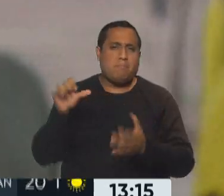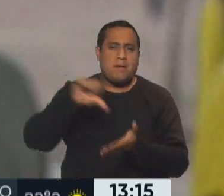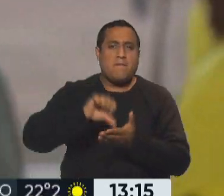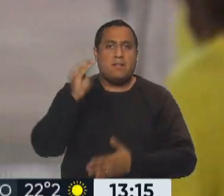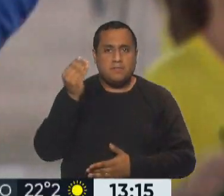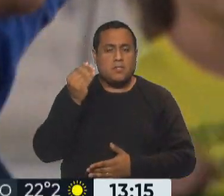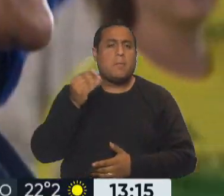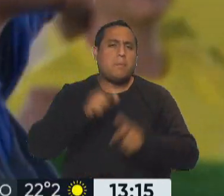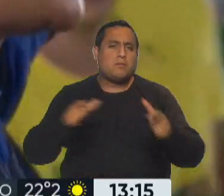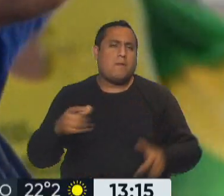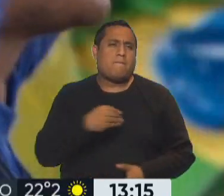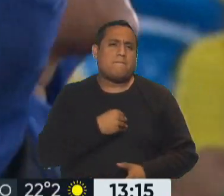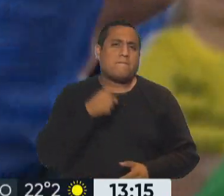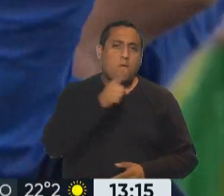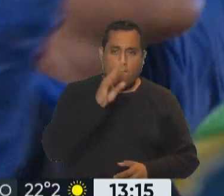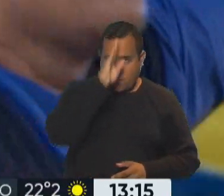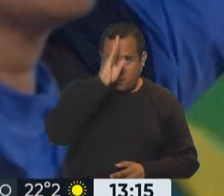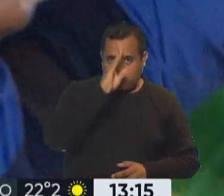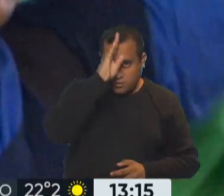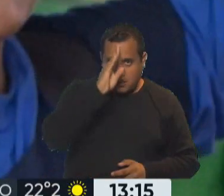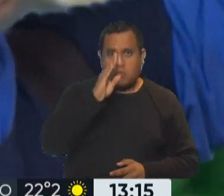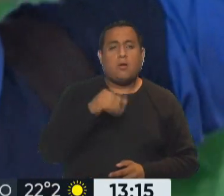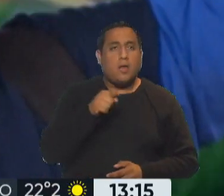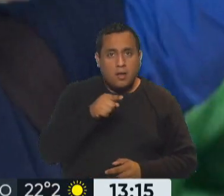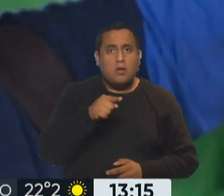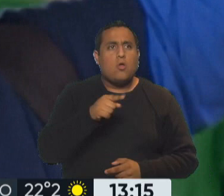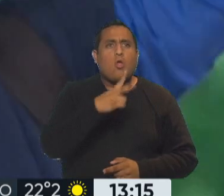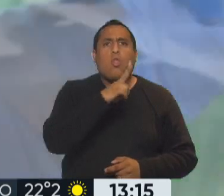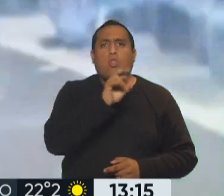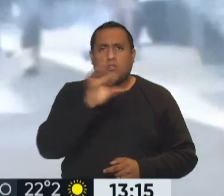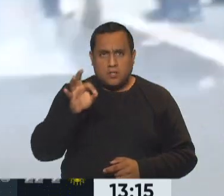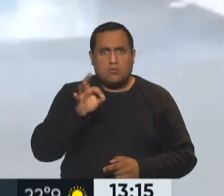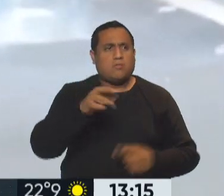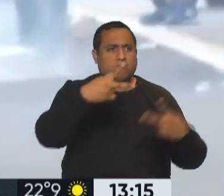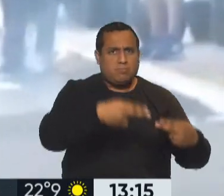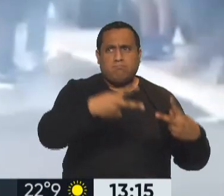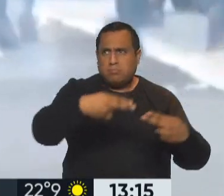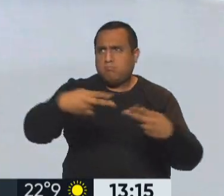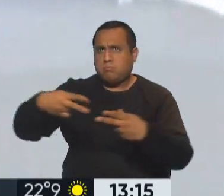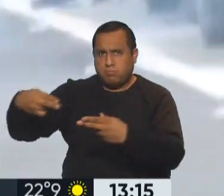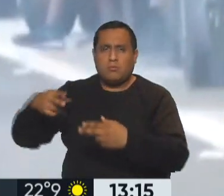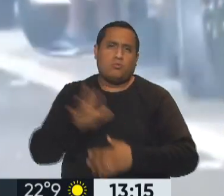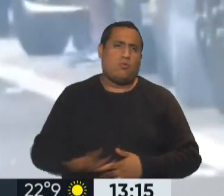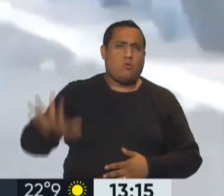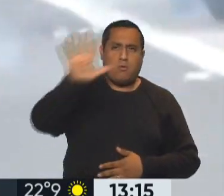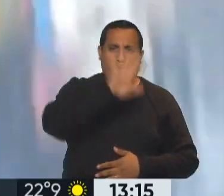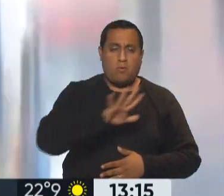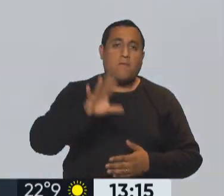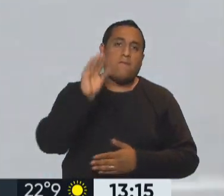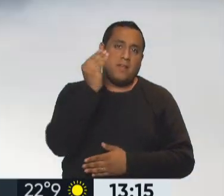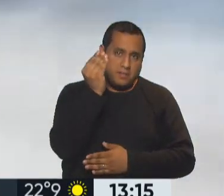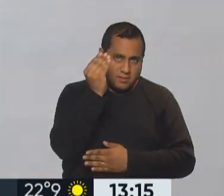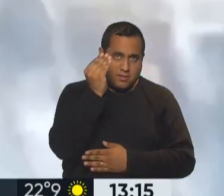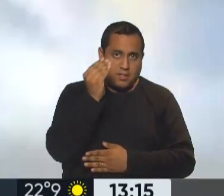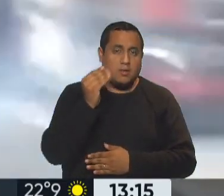simpatizantes del presidente Bolsonaro mantienen más de 200 bloqueos de carreteras en todo Brasil, pese a la decisión del